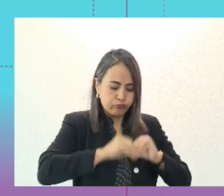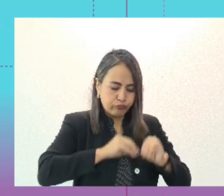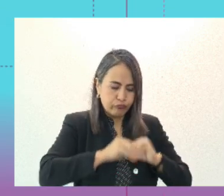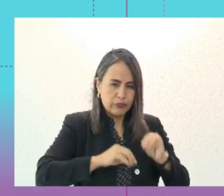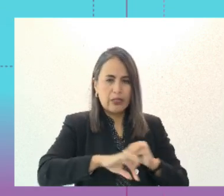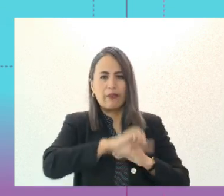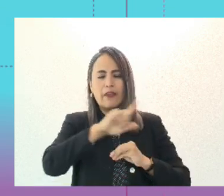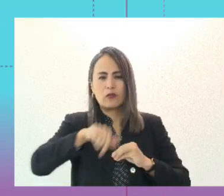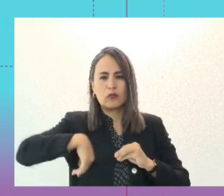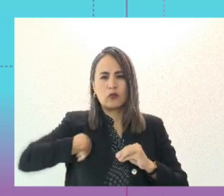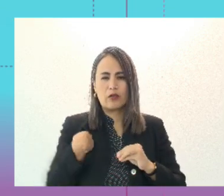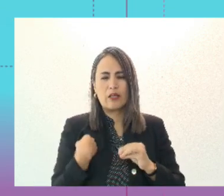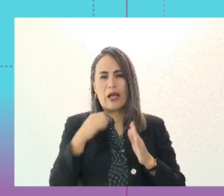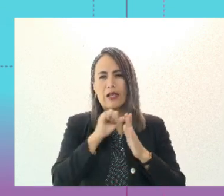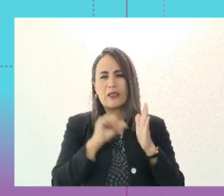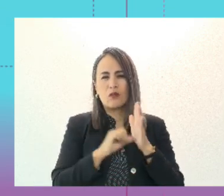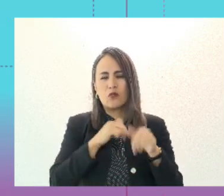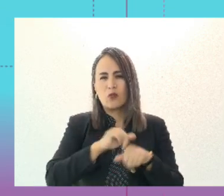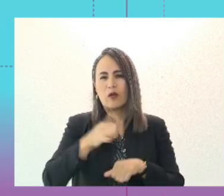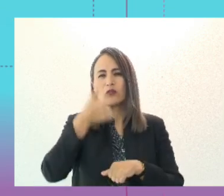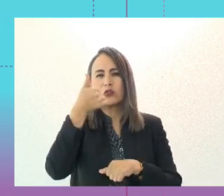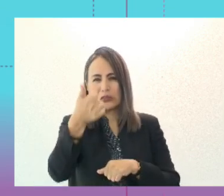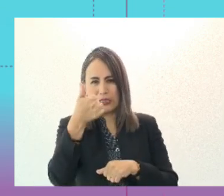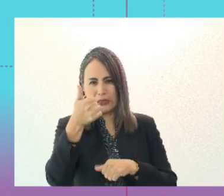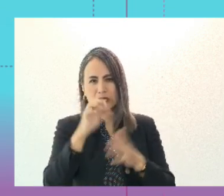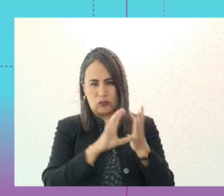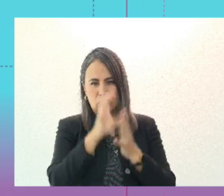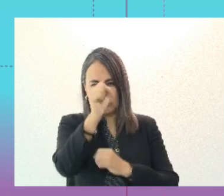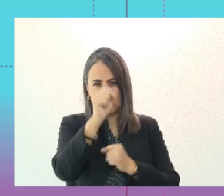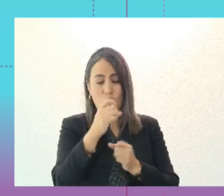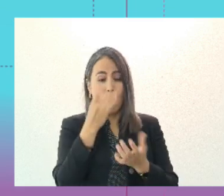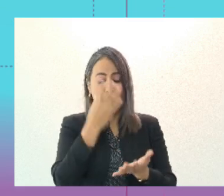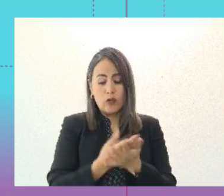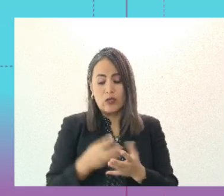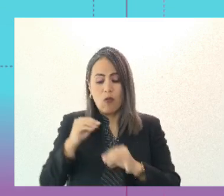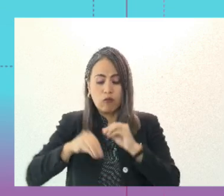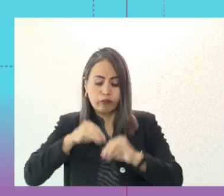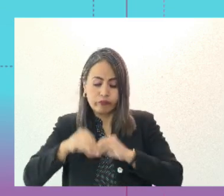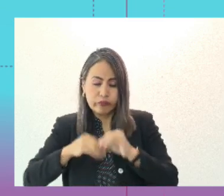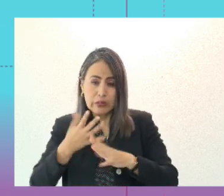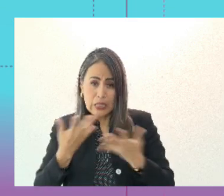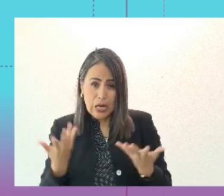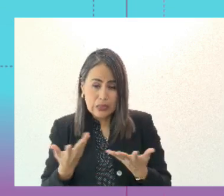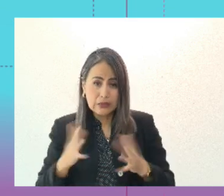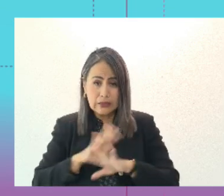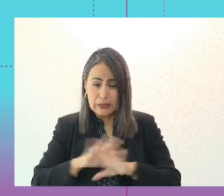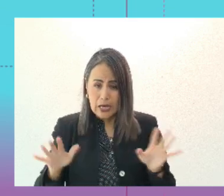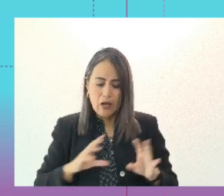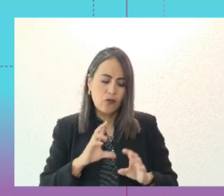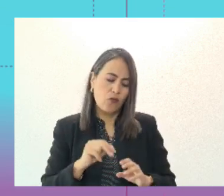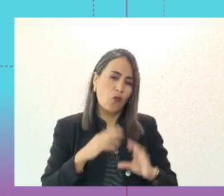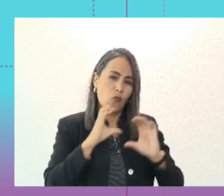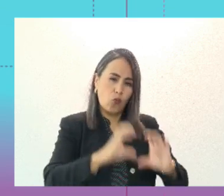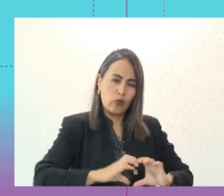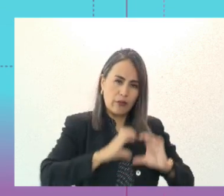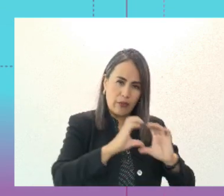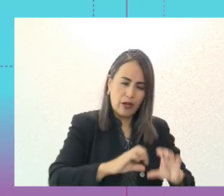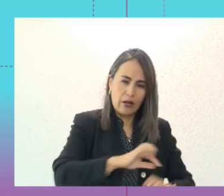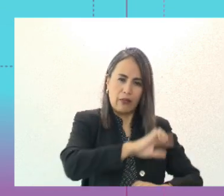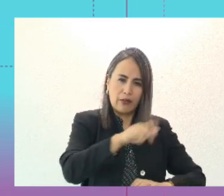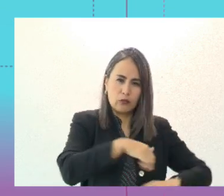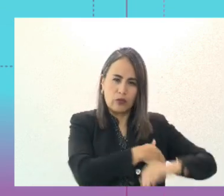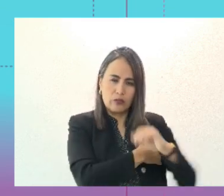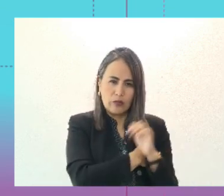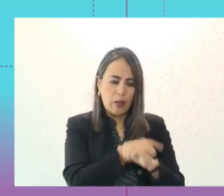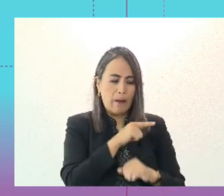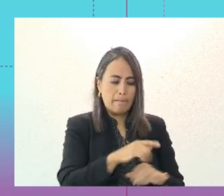artículo 6 constitucional, pero no solo de generarla, de conservarla, cuidarla y darle el tratamiento adecuado, de saber qué información debe de estar en en archivo